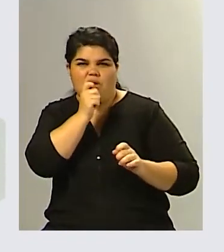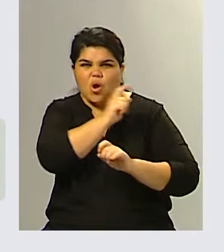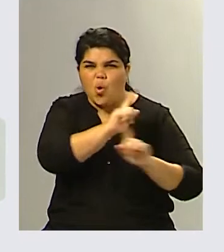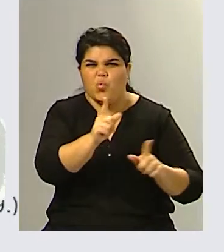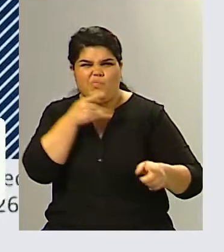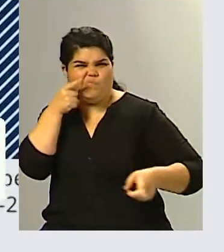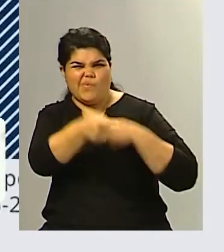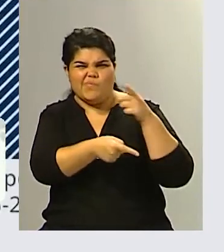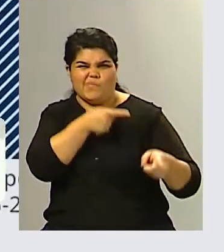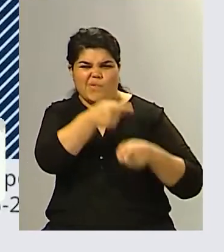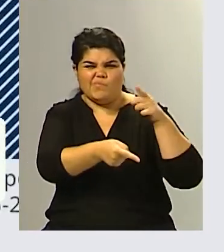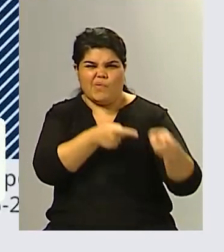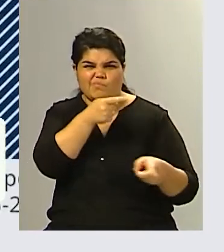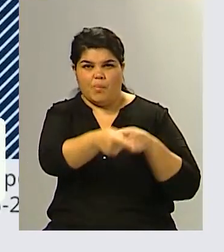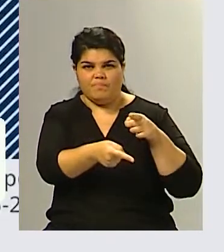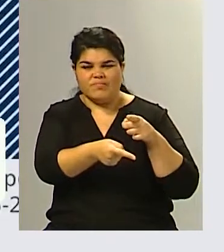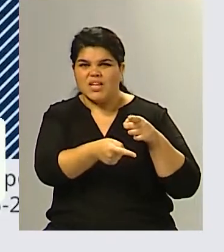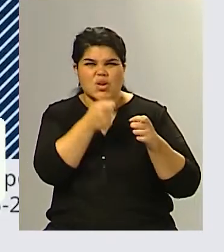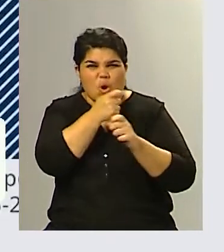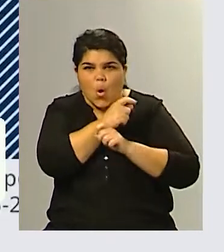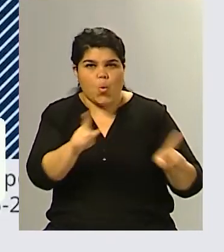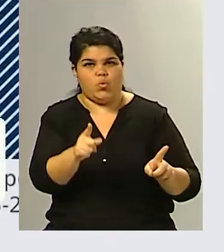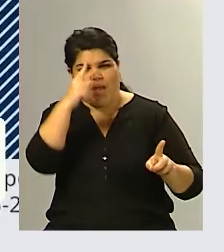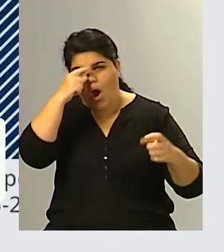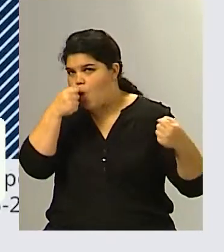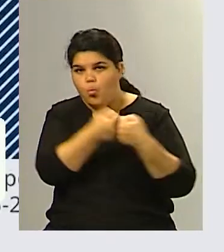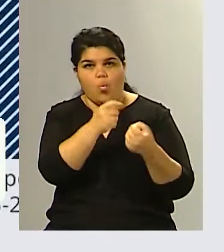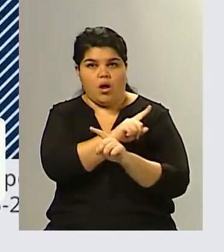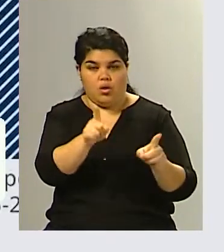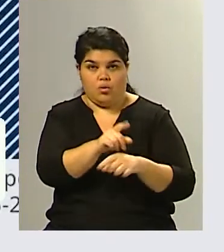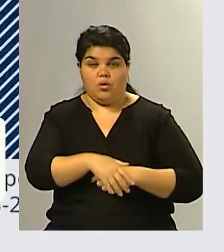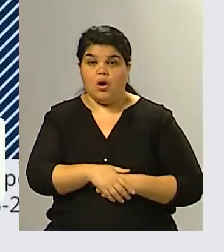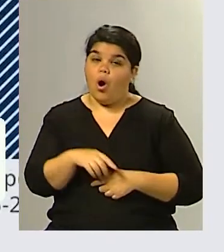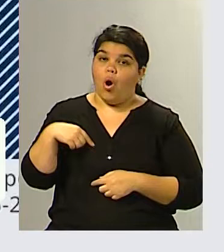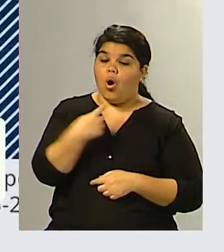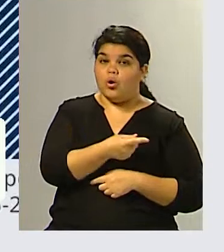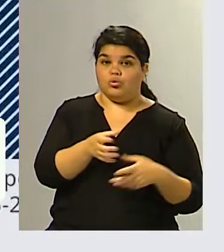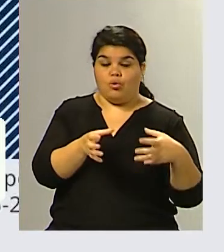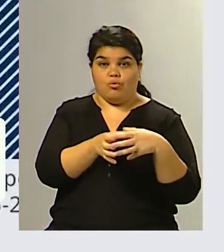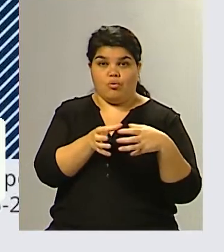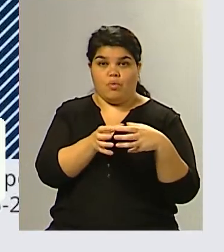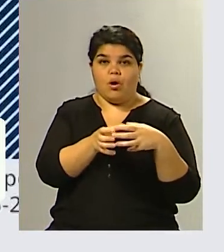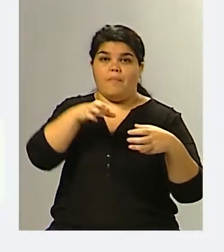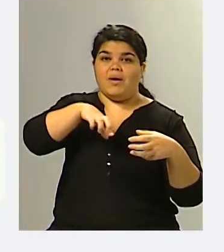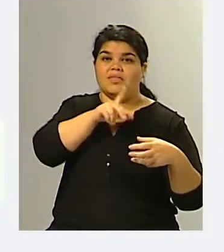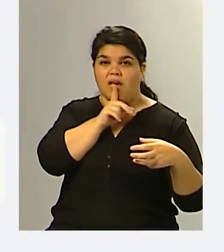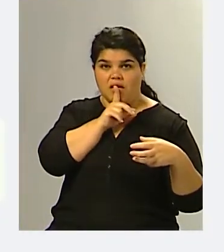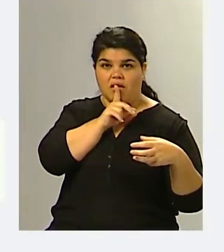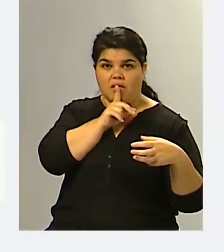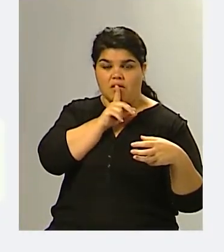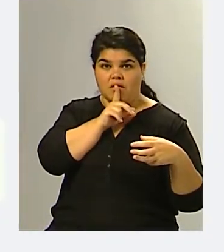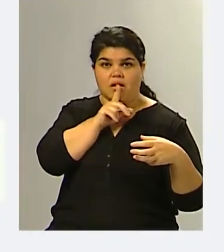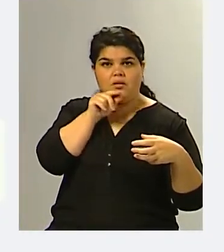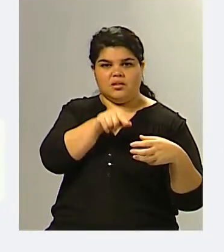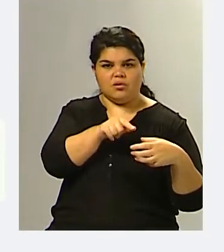o impensable y que uno consideraba que era imposible que votara al PT en estas condiciones, terminó votando al PT.